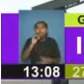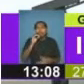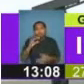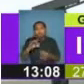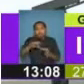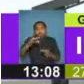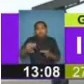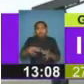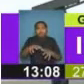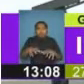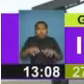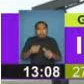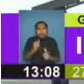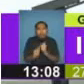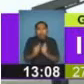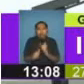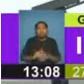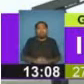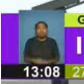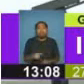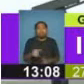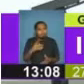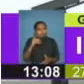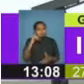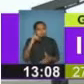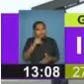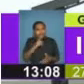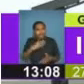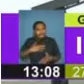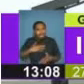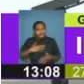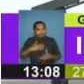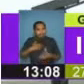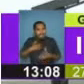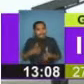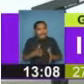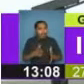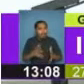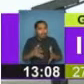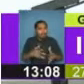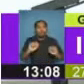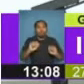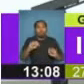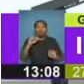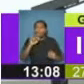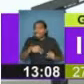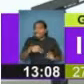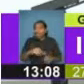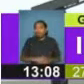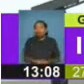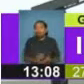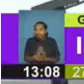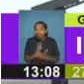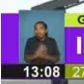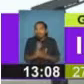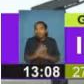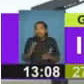nuestras producciones tradicionales yo creo que ese es el camino hay que esperar como decía el otro día cuáles son las señales del nuevo gobierno